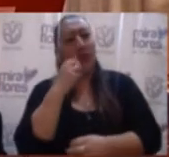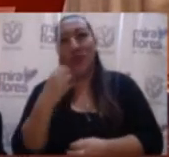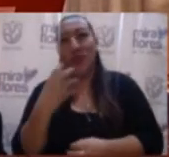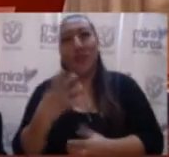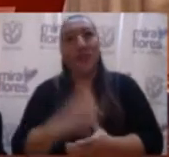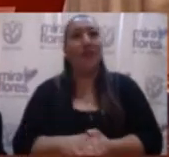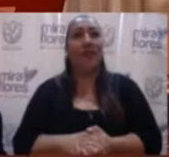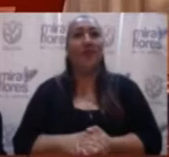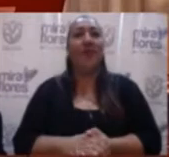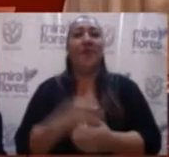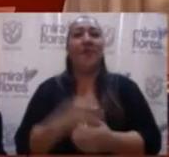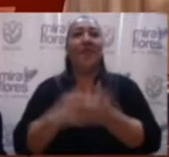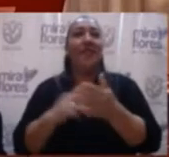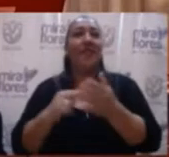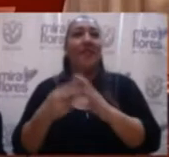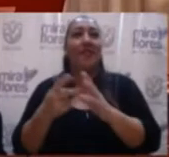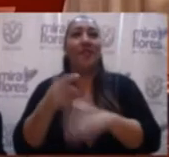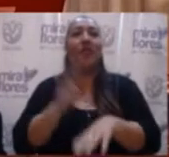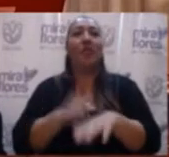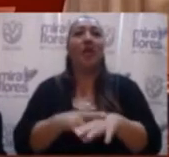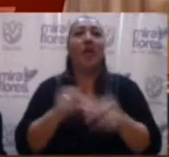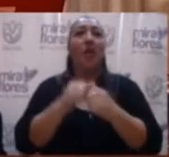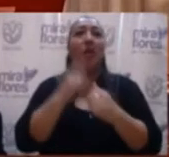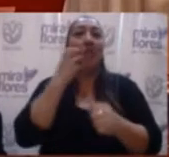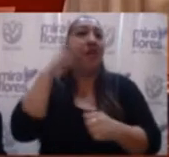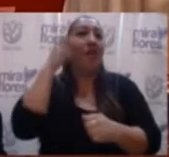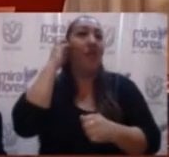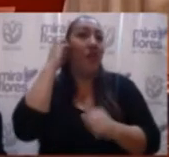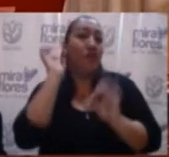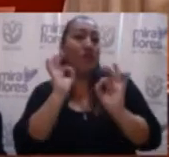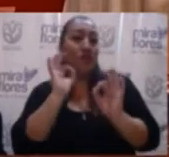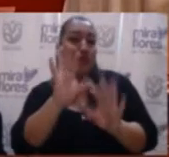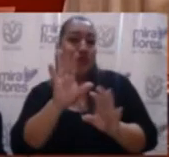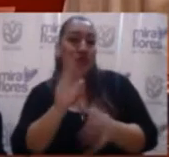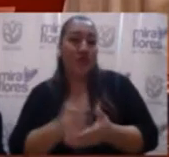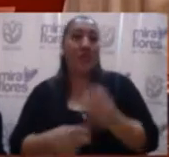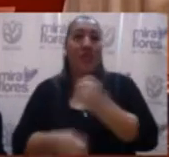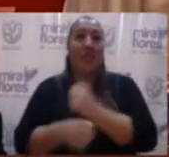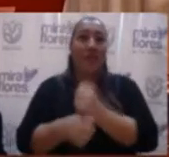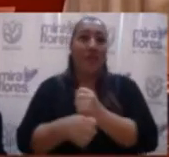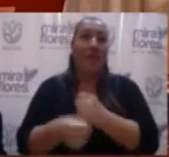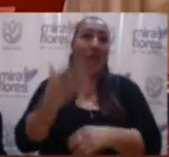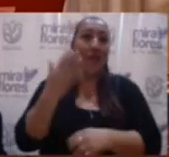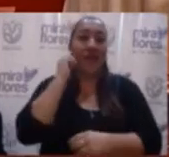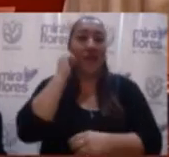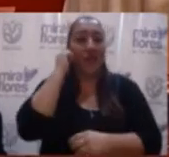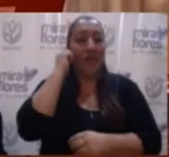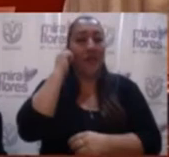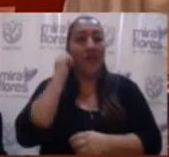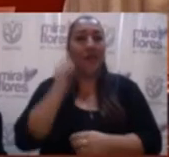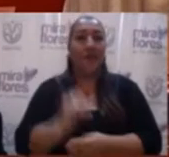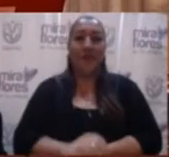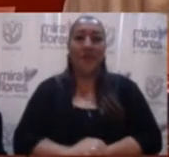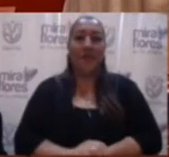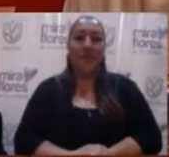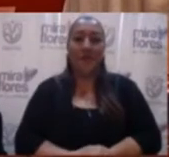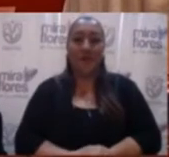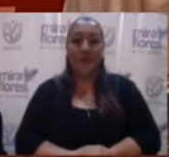que recoge es la práctica de Miraflores 2.0, que él ha resumido de muy buena manera.